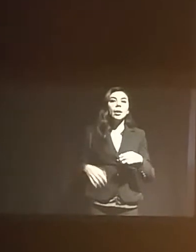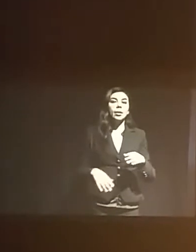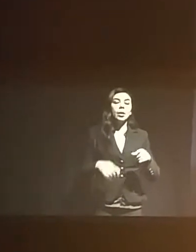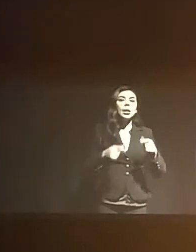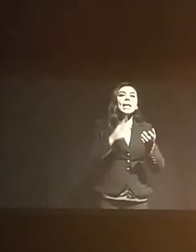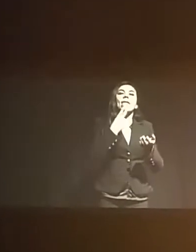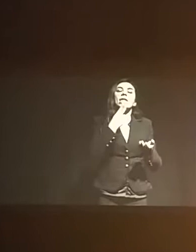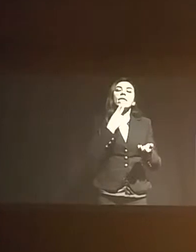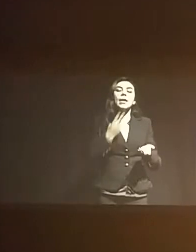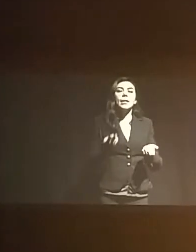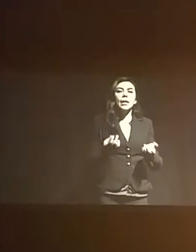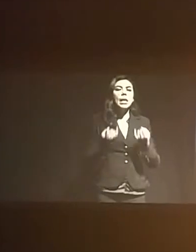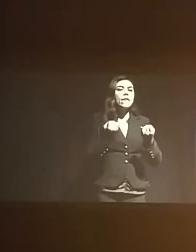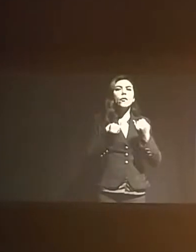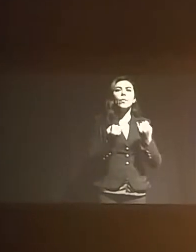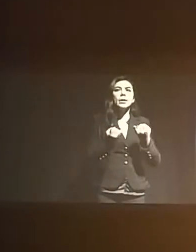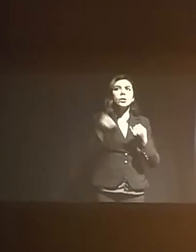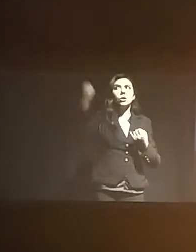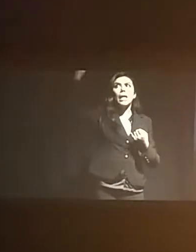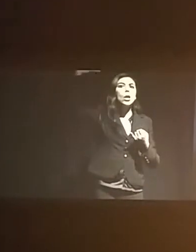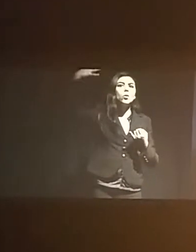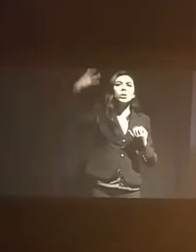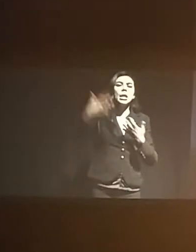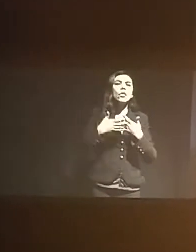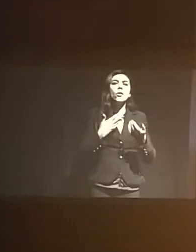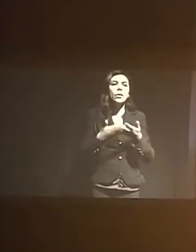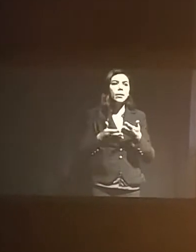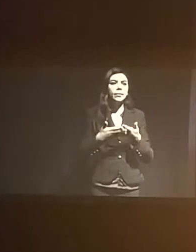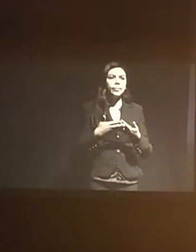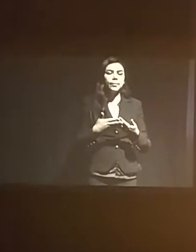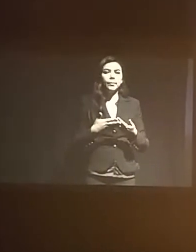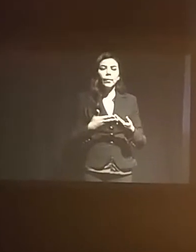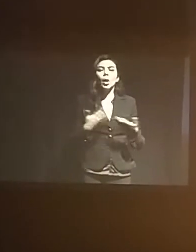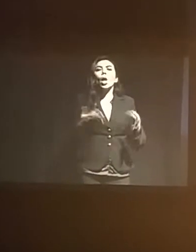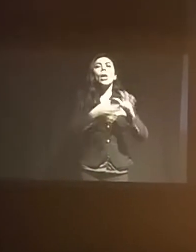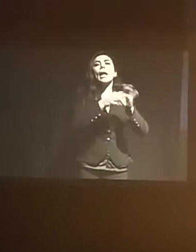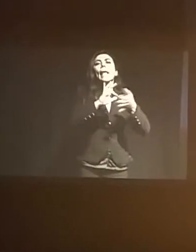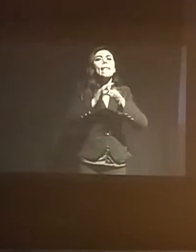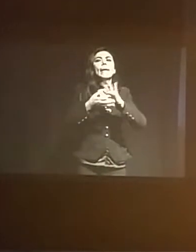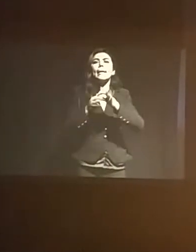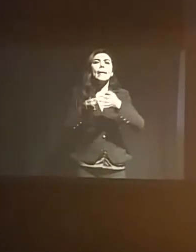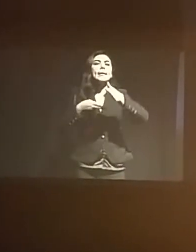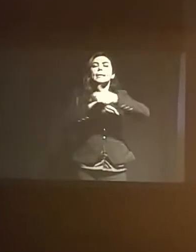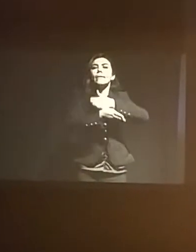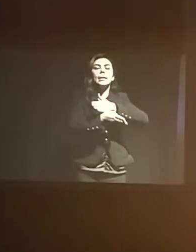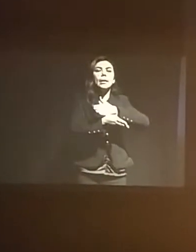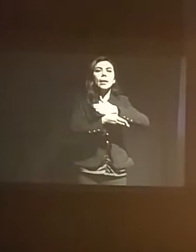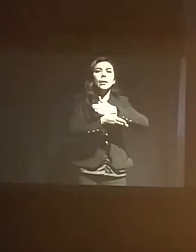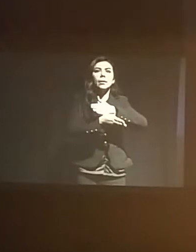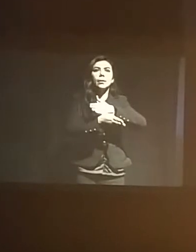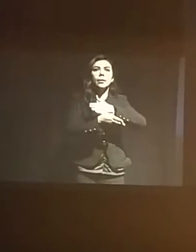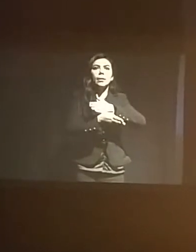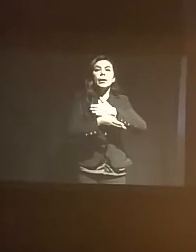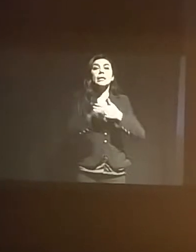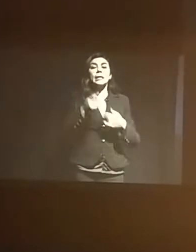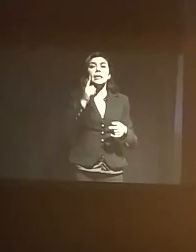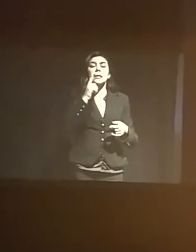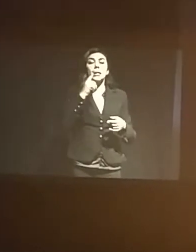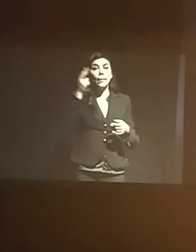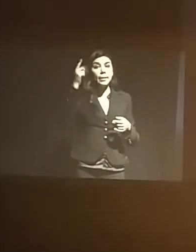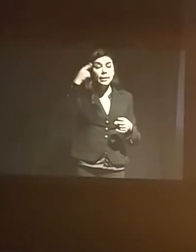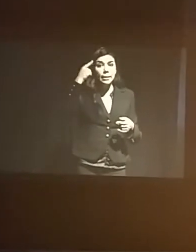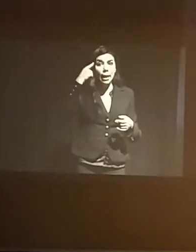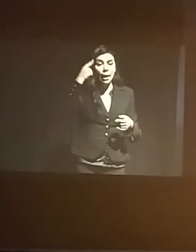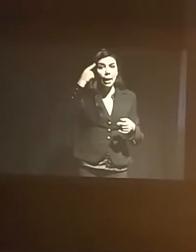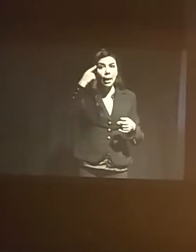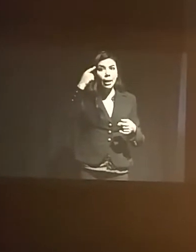la información lumínica. Esta es una cadena de accesibilidad que se tiene que pensar tanto en lo macro,